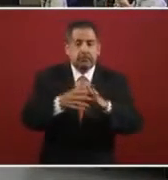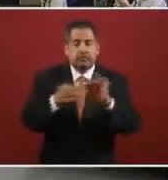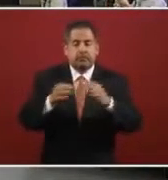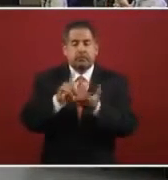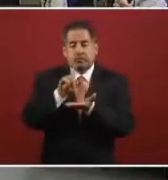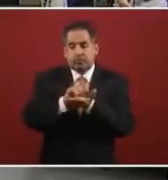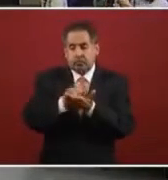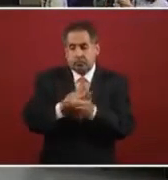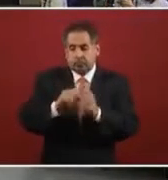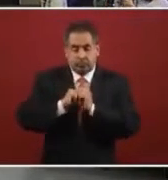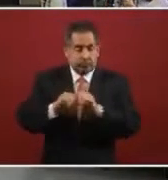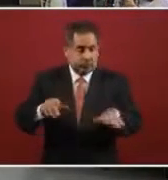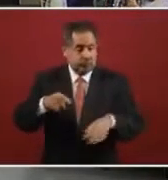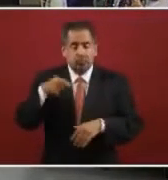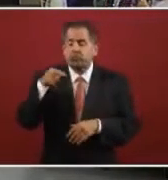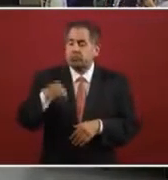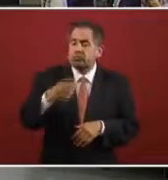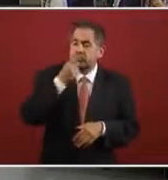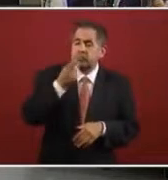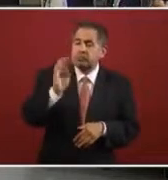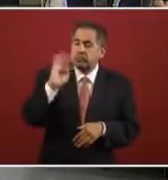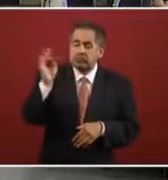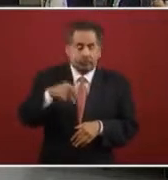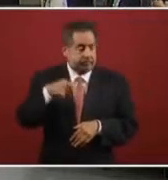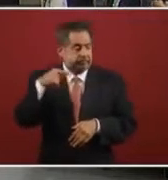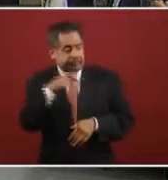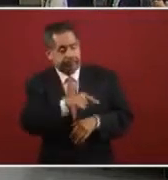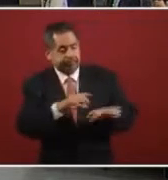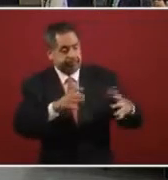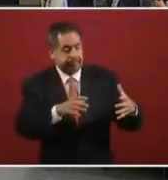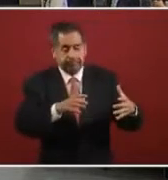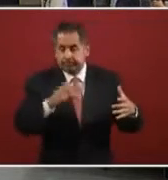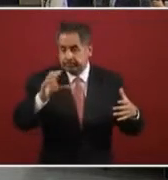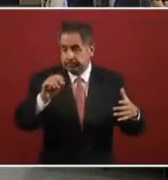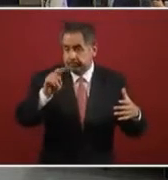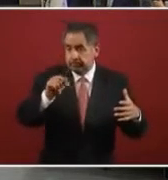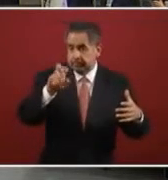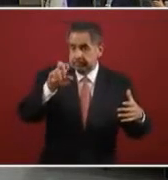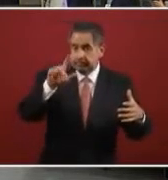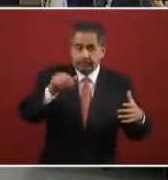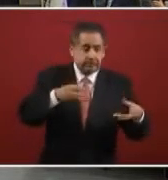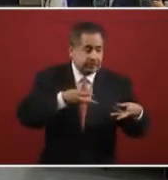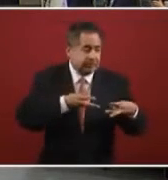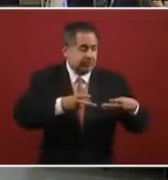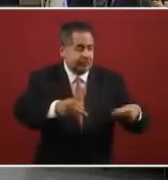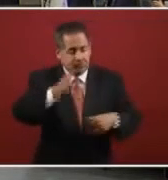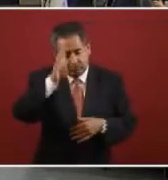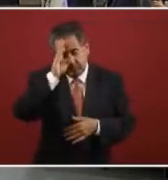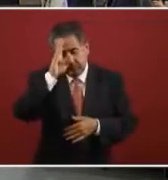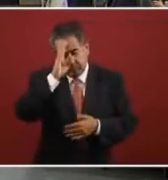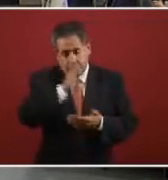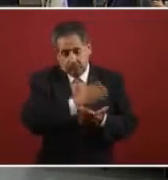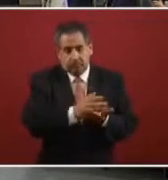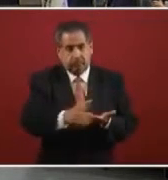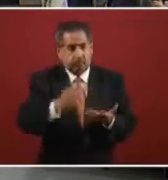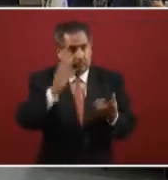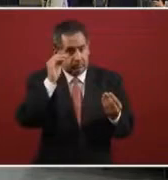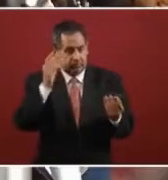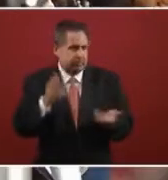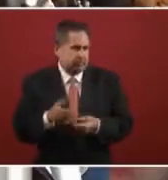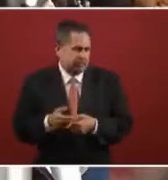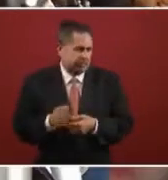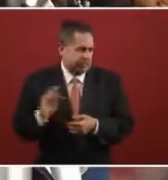let us través de sus know redes a sociales tweet de from cómo the social esta web institución ha hecho that un this gasto oneroso institute del has asunto. ¿No le been